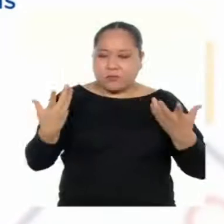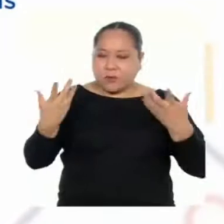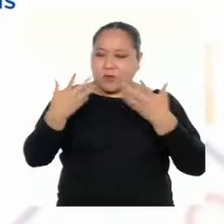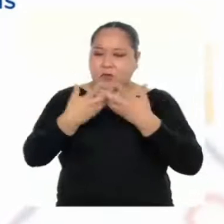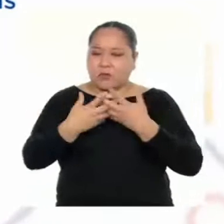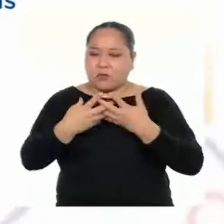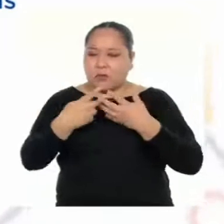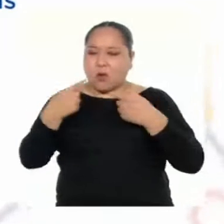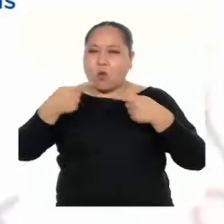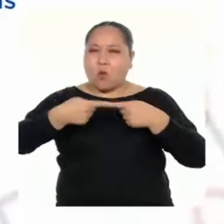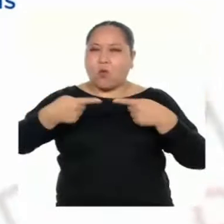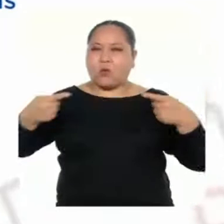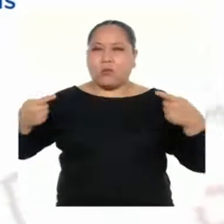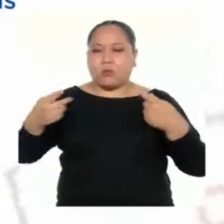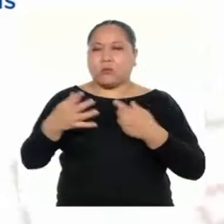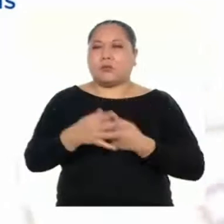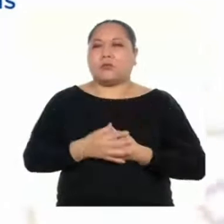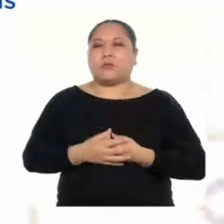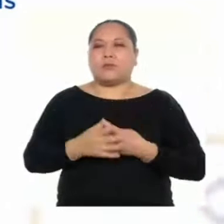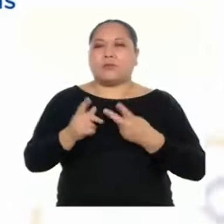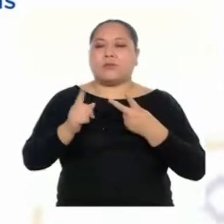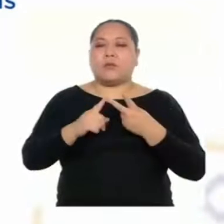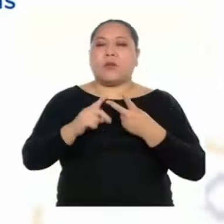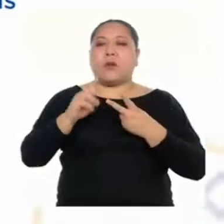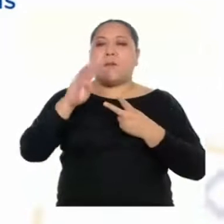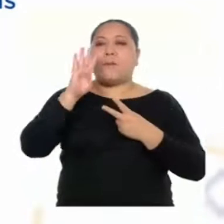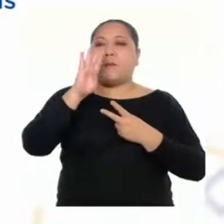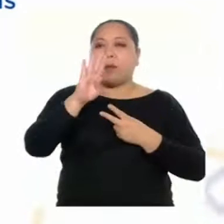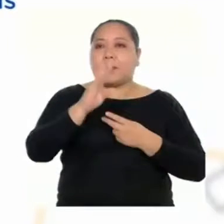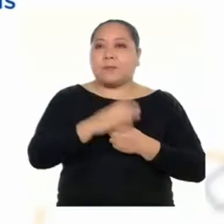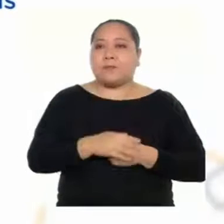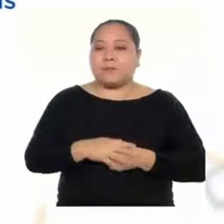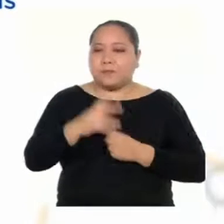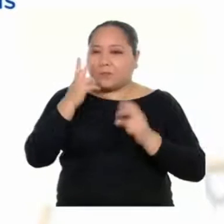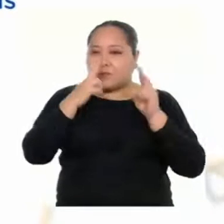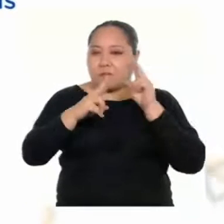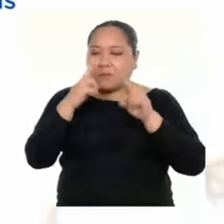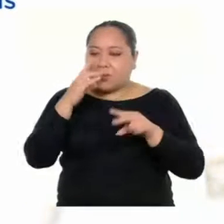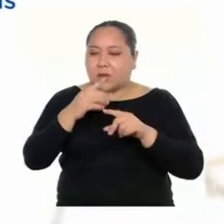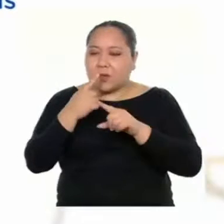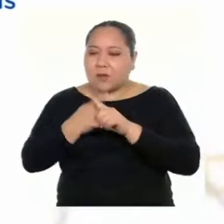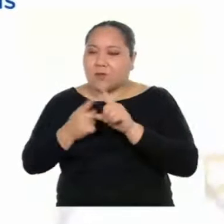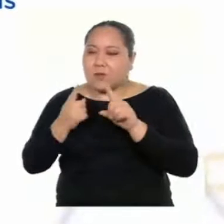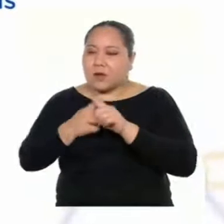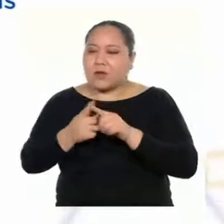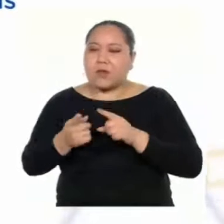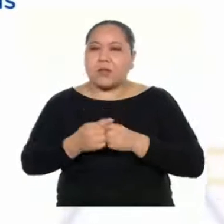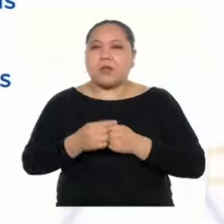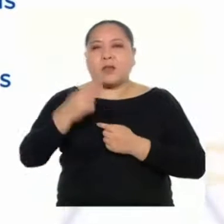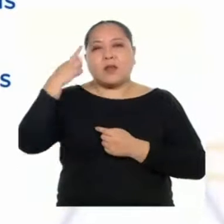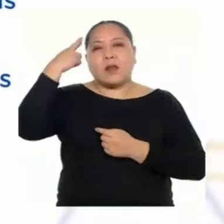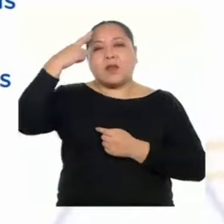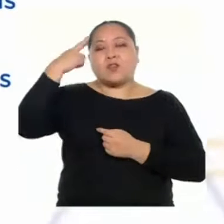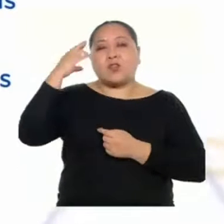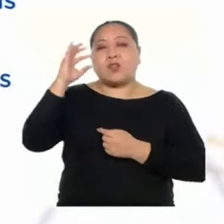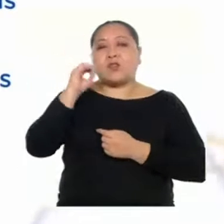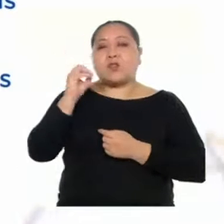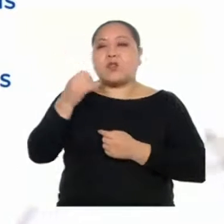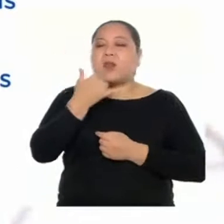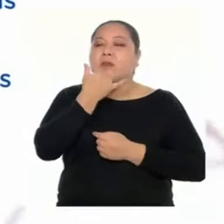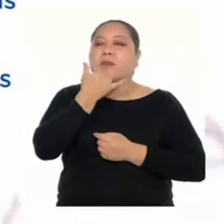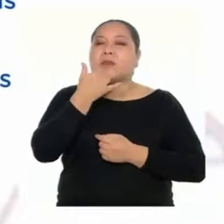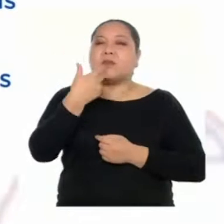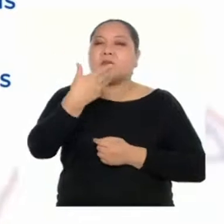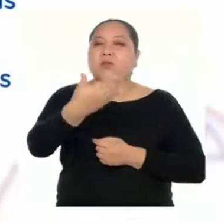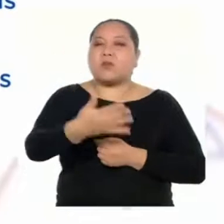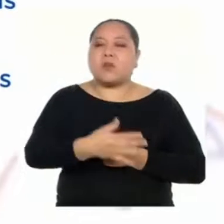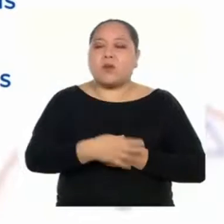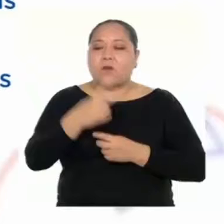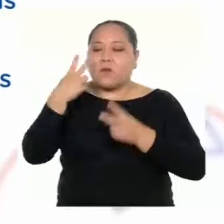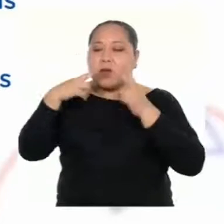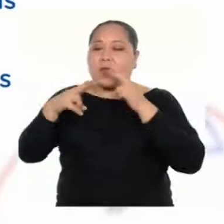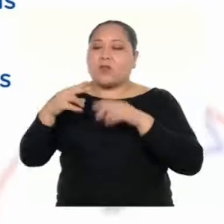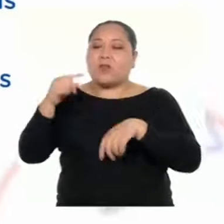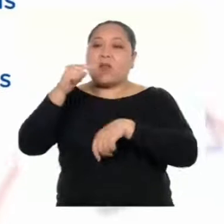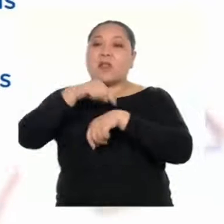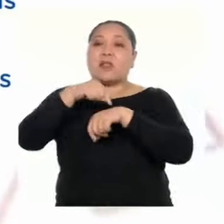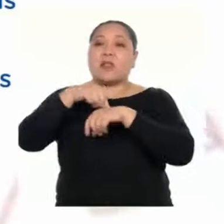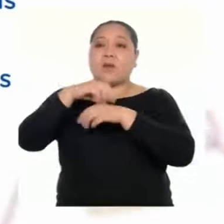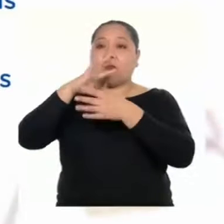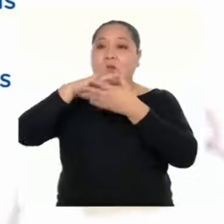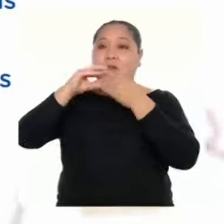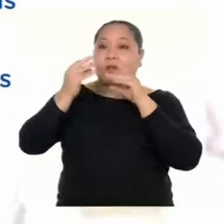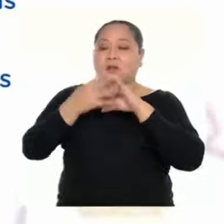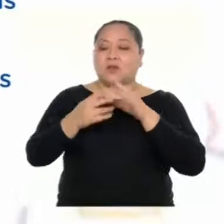y contradicciones. B. Distinguir entre las diversas causas y consecuencias considerando el contexto